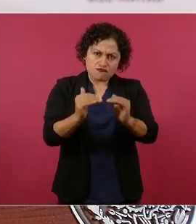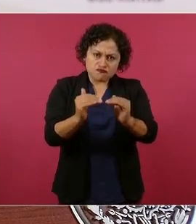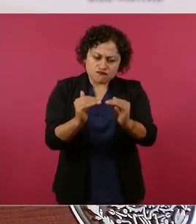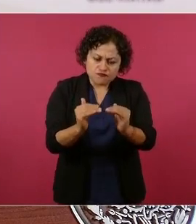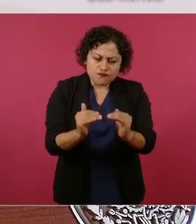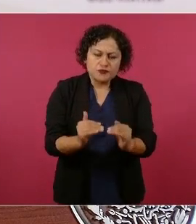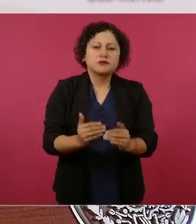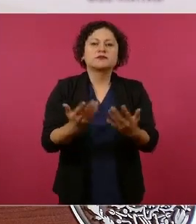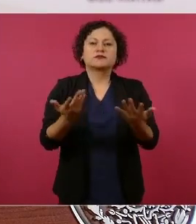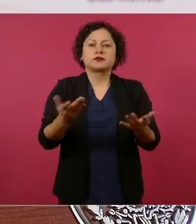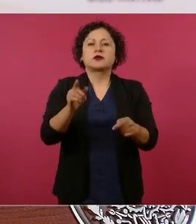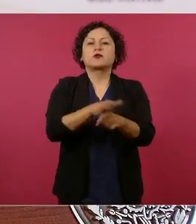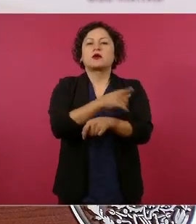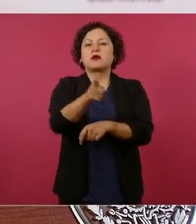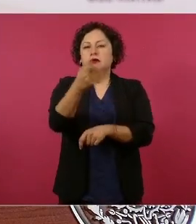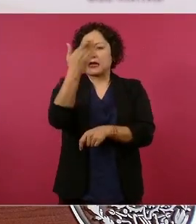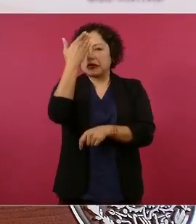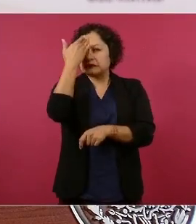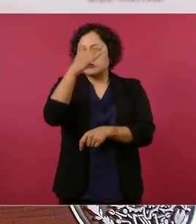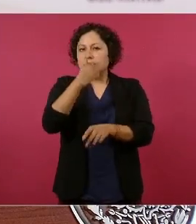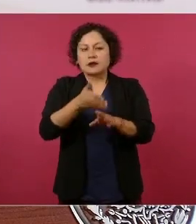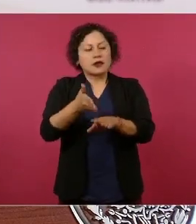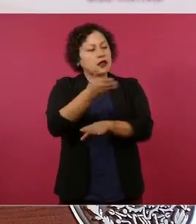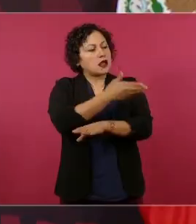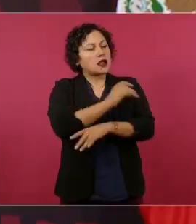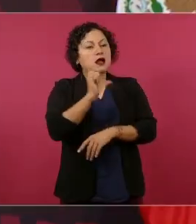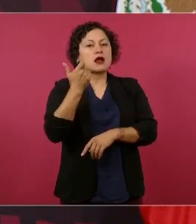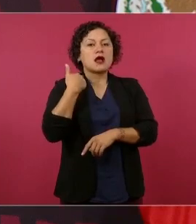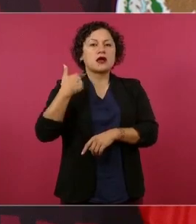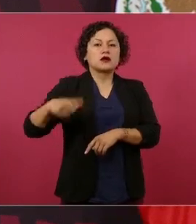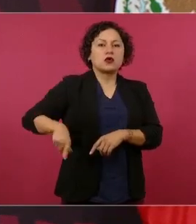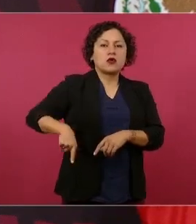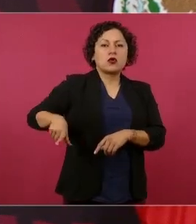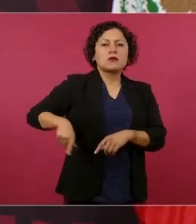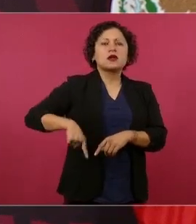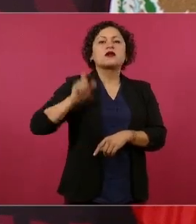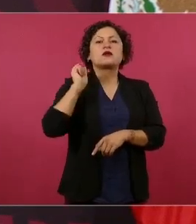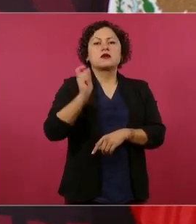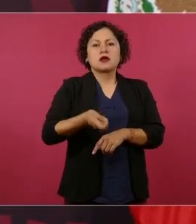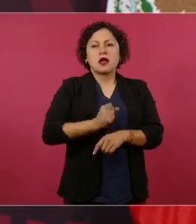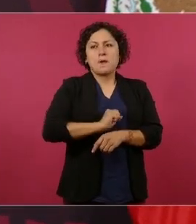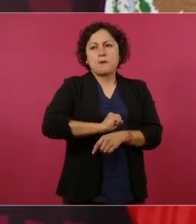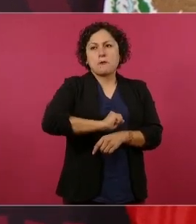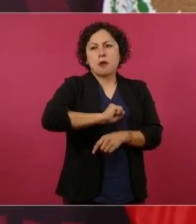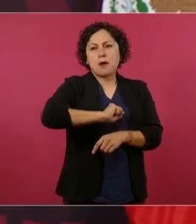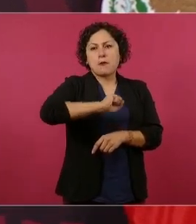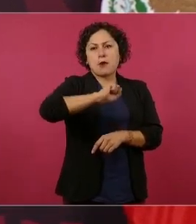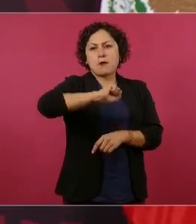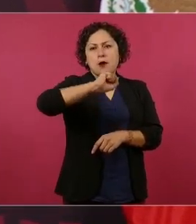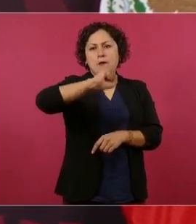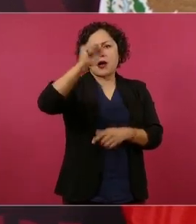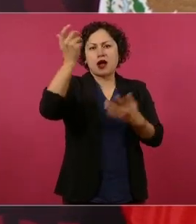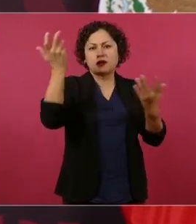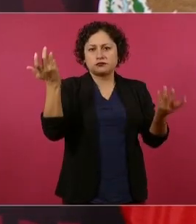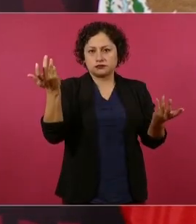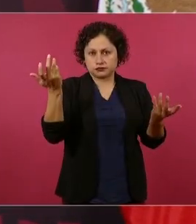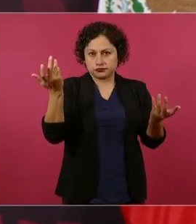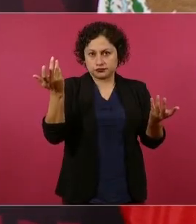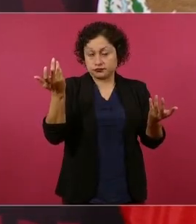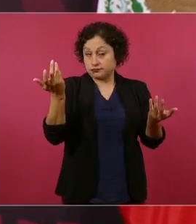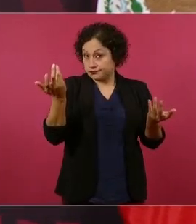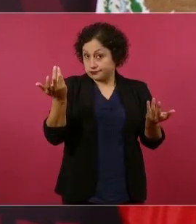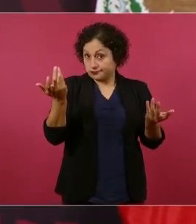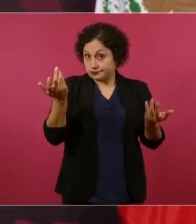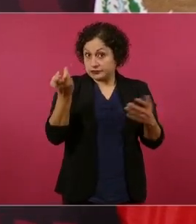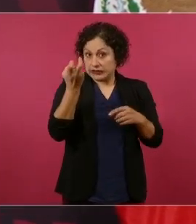Porque aquí podemos hablar de generación de energía, de las hidroeléctricas, de la distribución de la